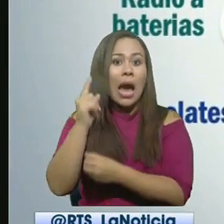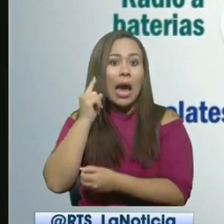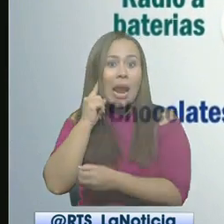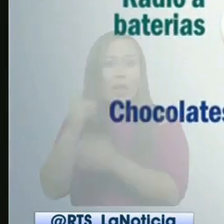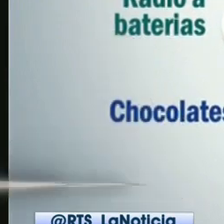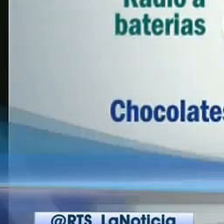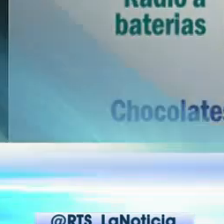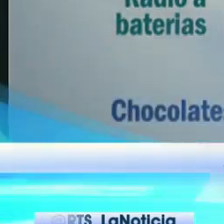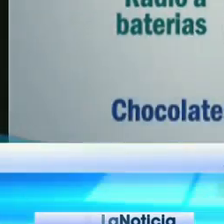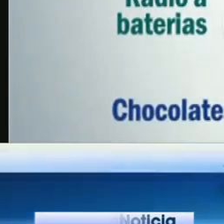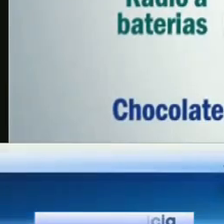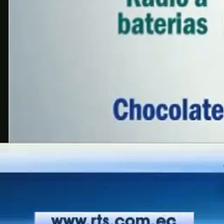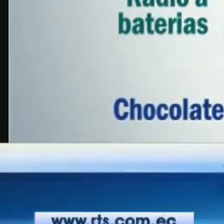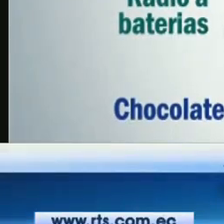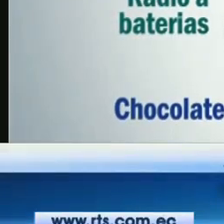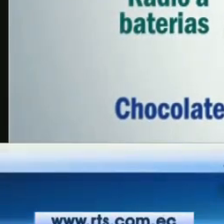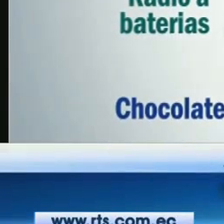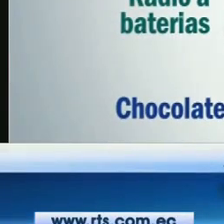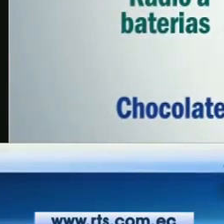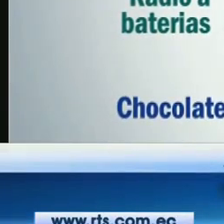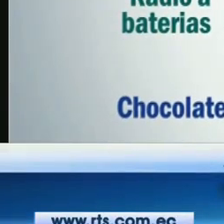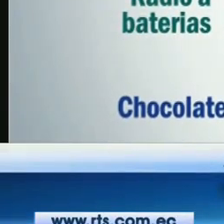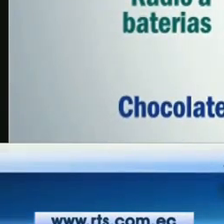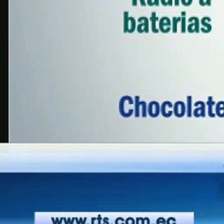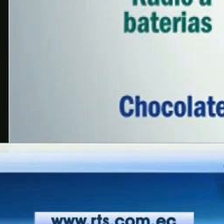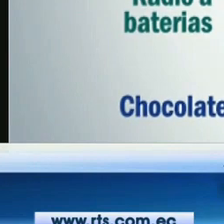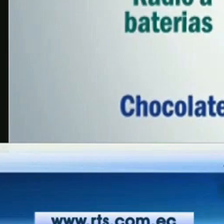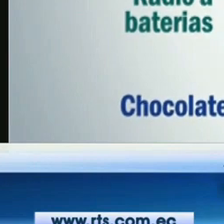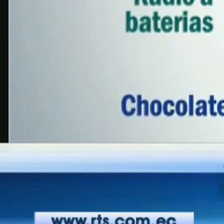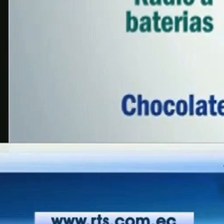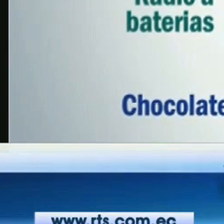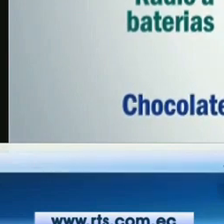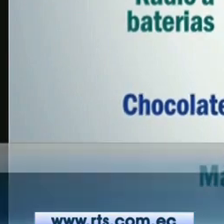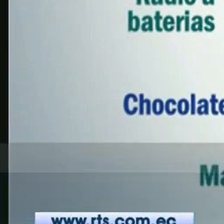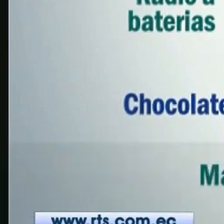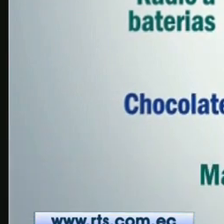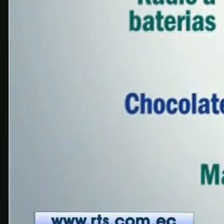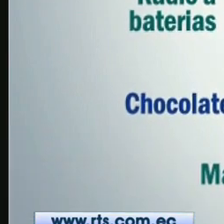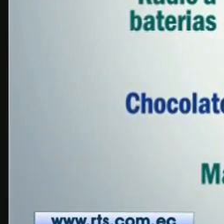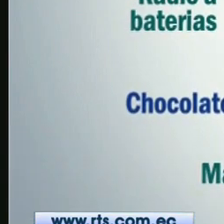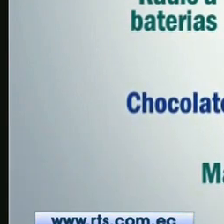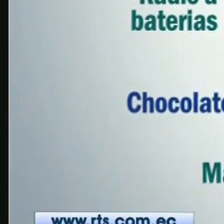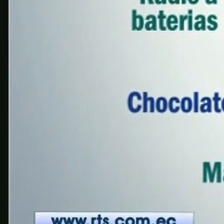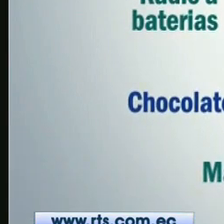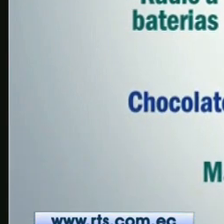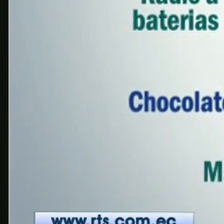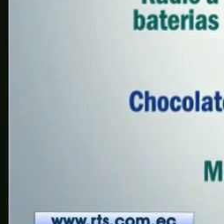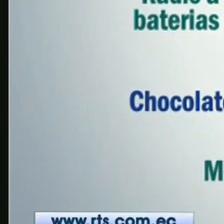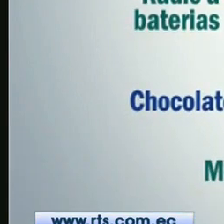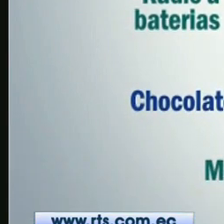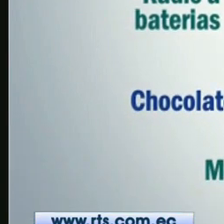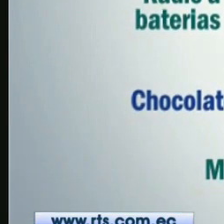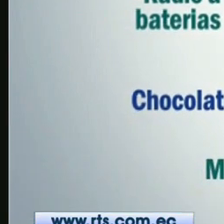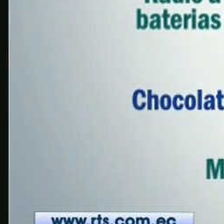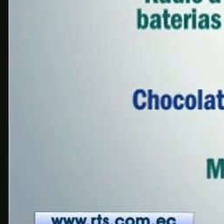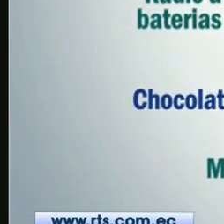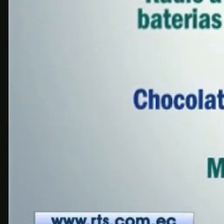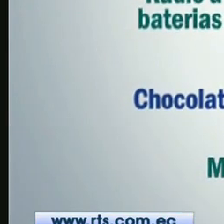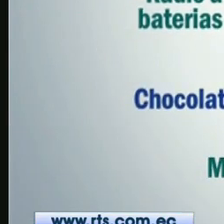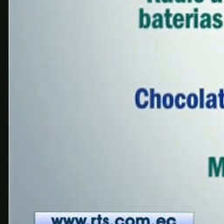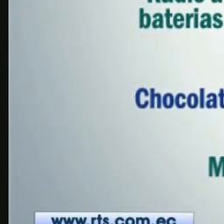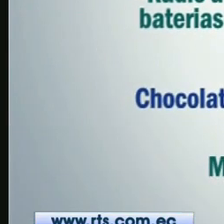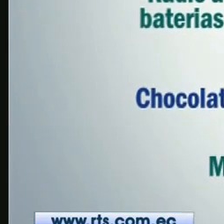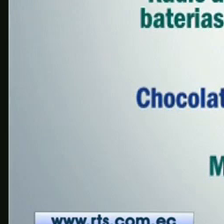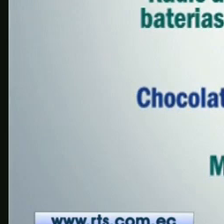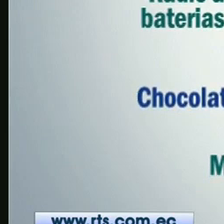baterías, chocolates, mantas ligeras, documentos personales, copia de llaves de casa y auto, ropa, botiquín